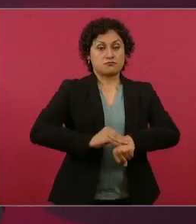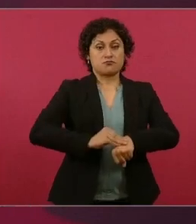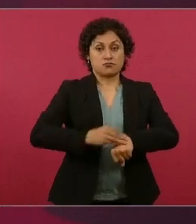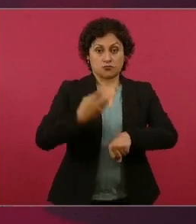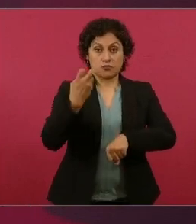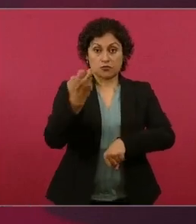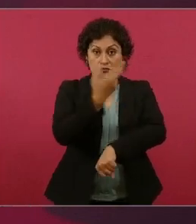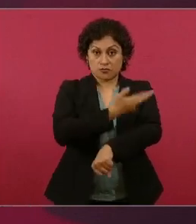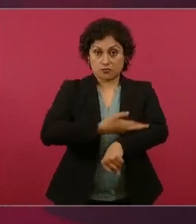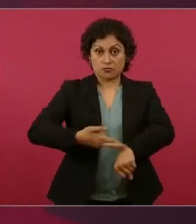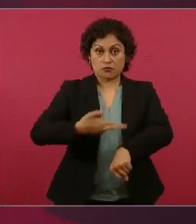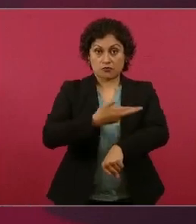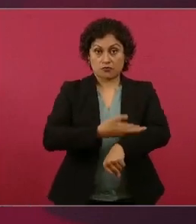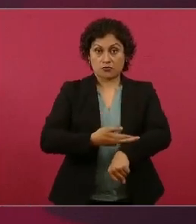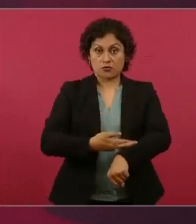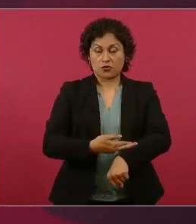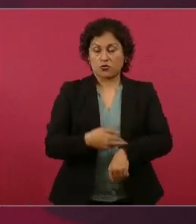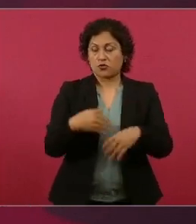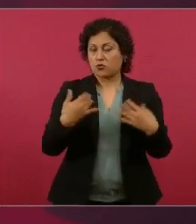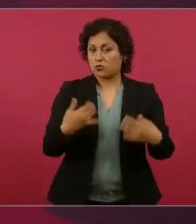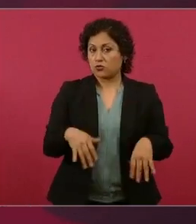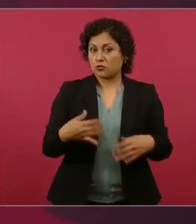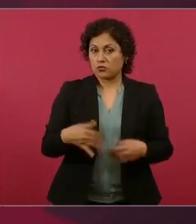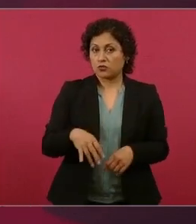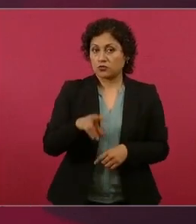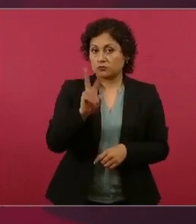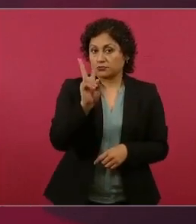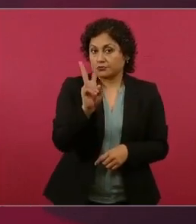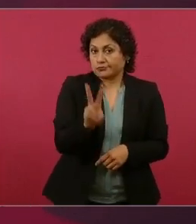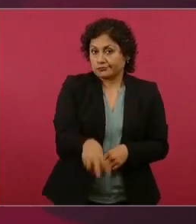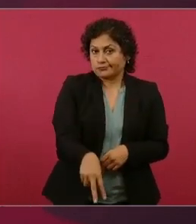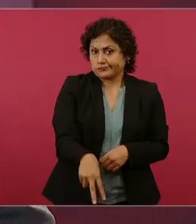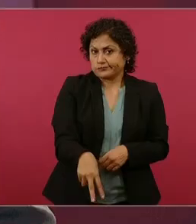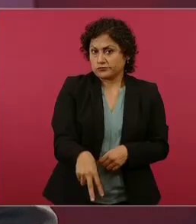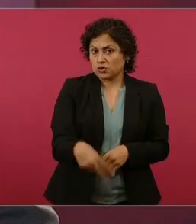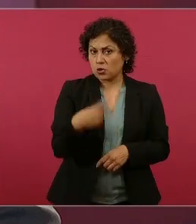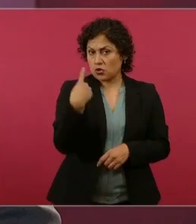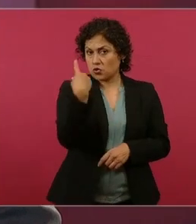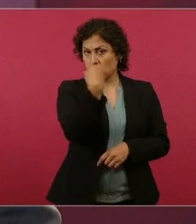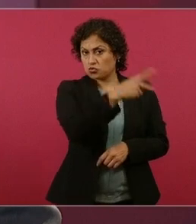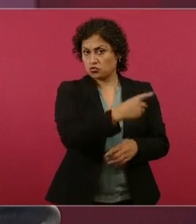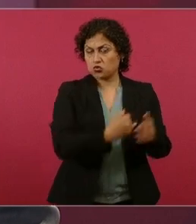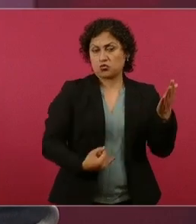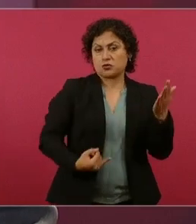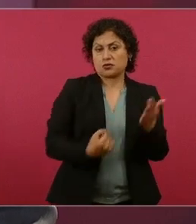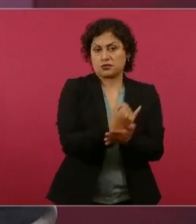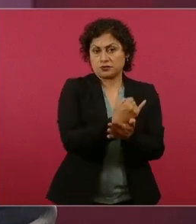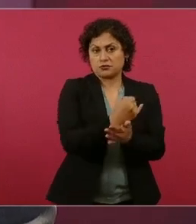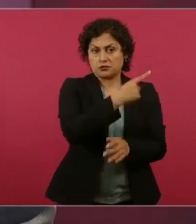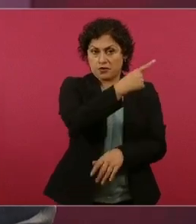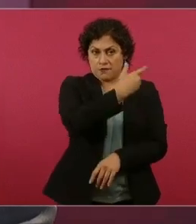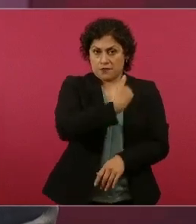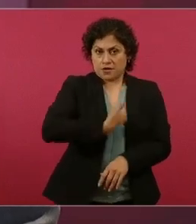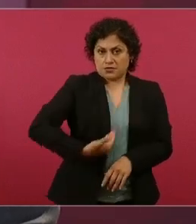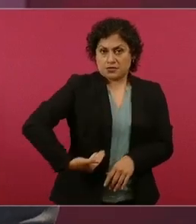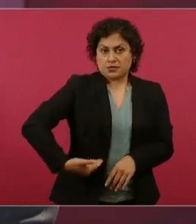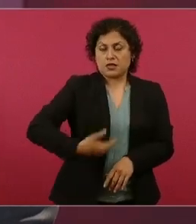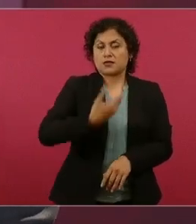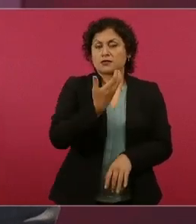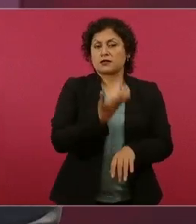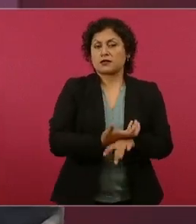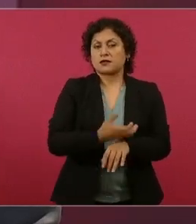que es una decisión del gobierno del presidente Biden, que